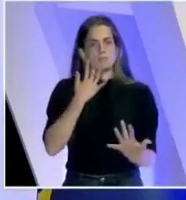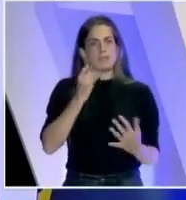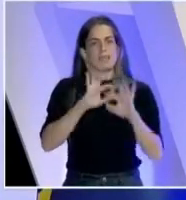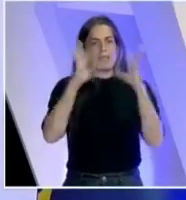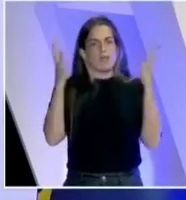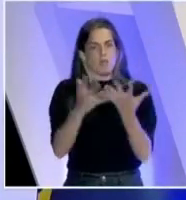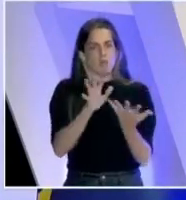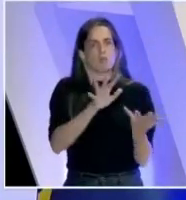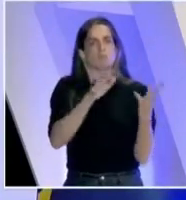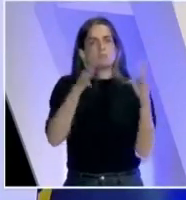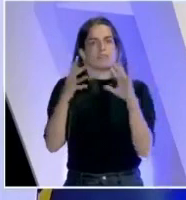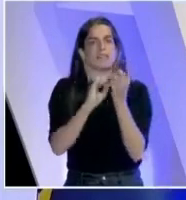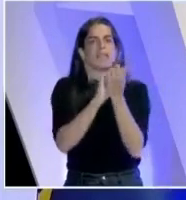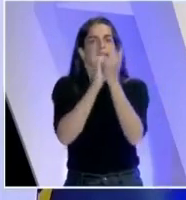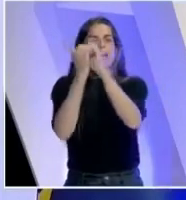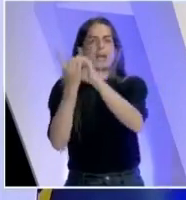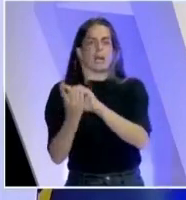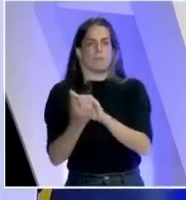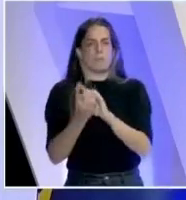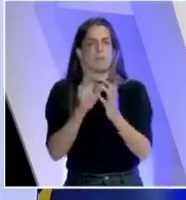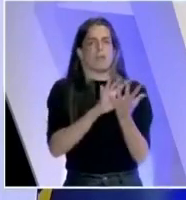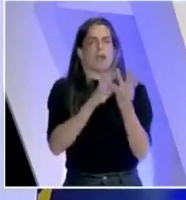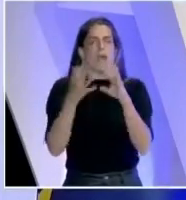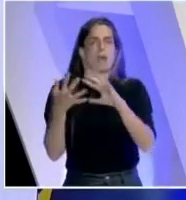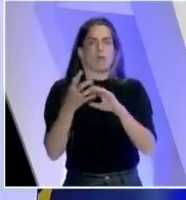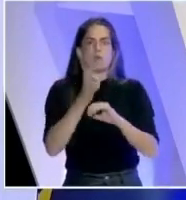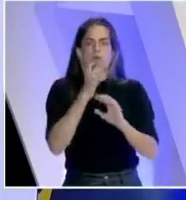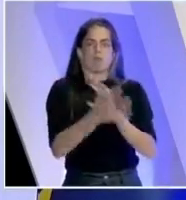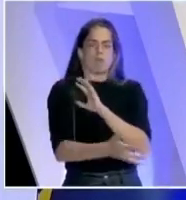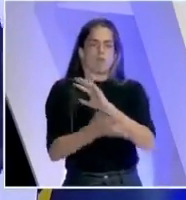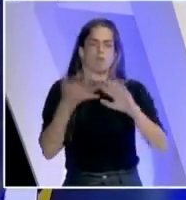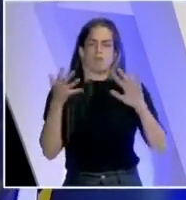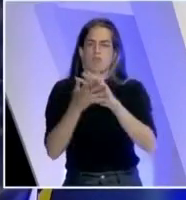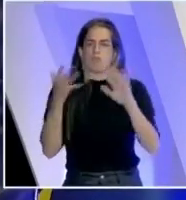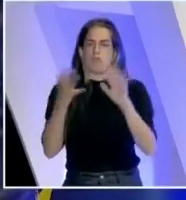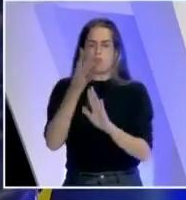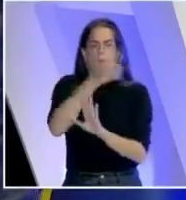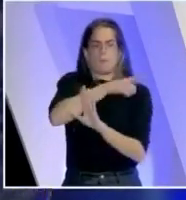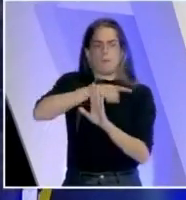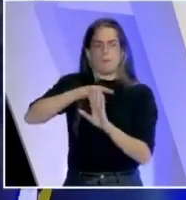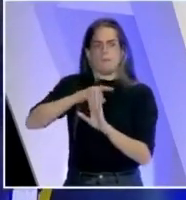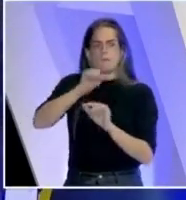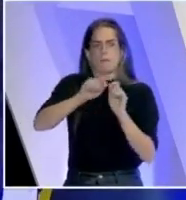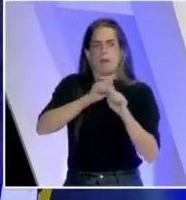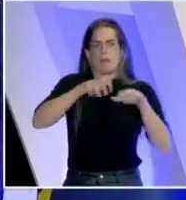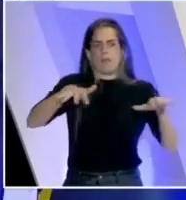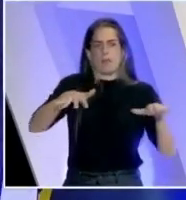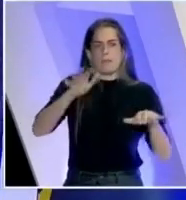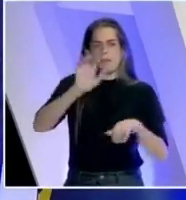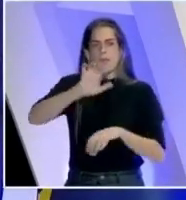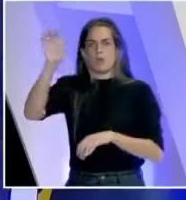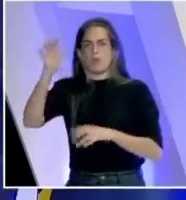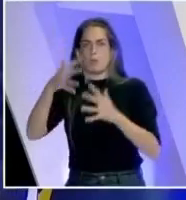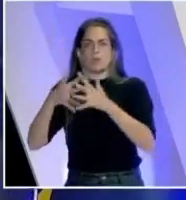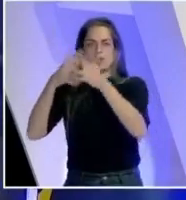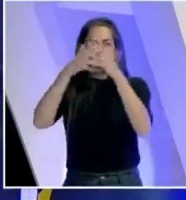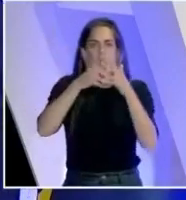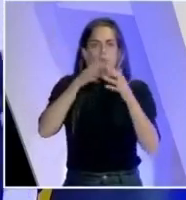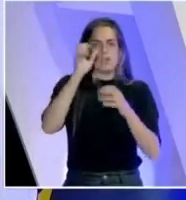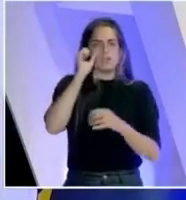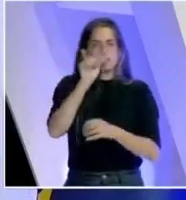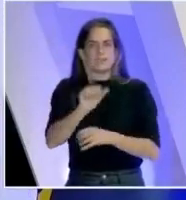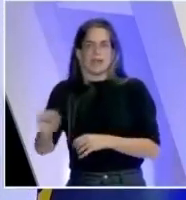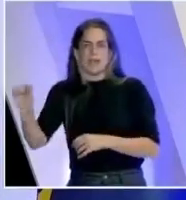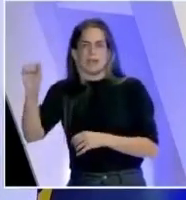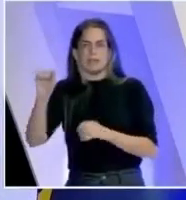está cambiando y está cambiando a una velocidad increíble durante estos últimos meses de pandemia. En Europa, en Estados Unidos, en Asia, por todo